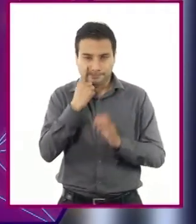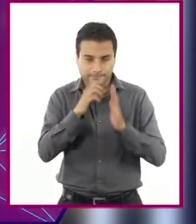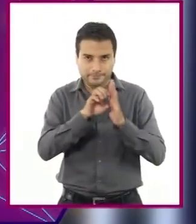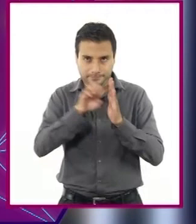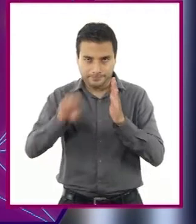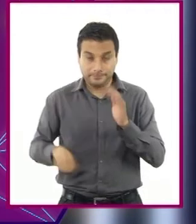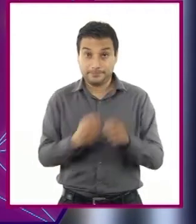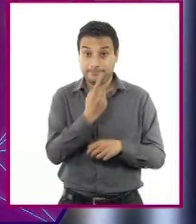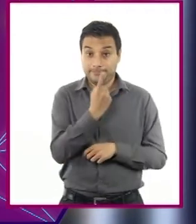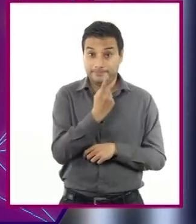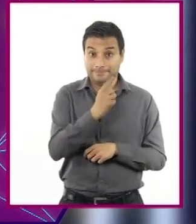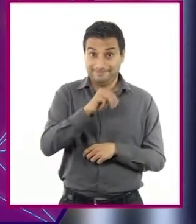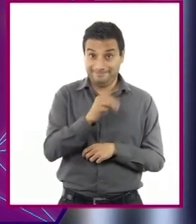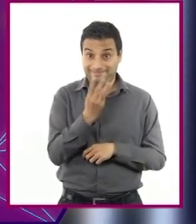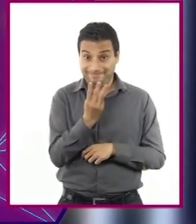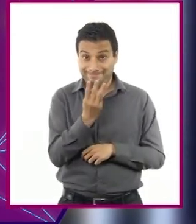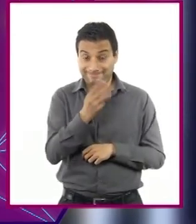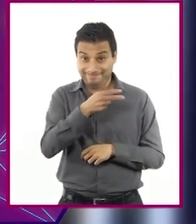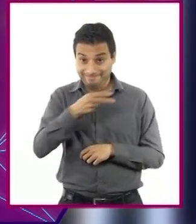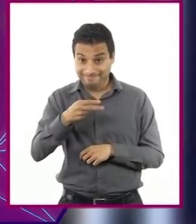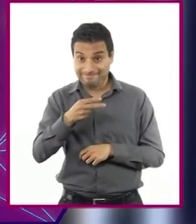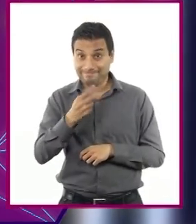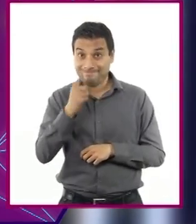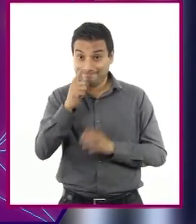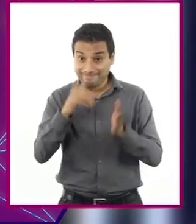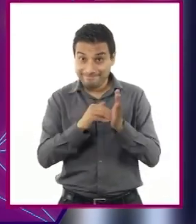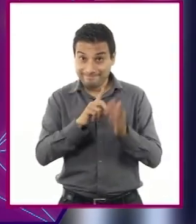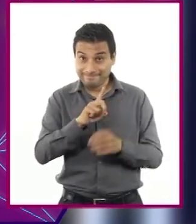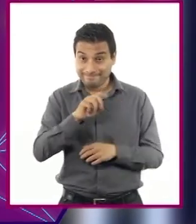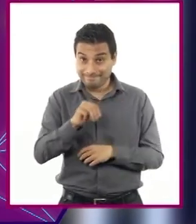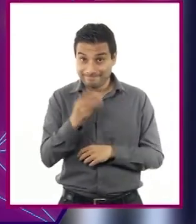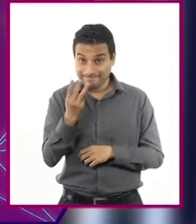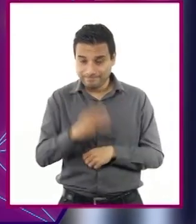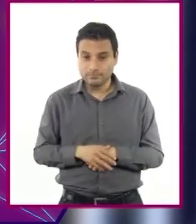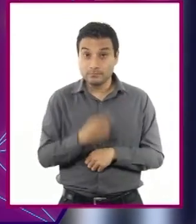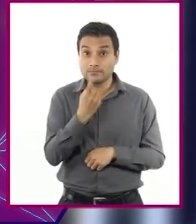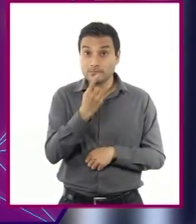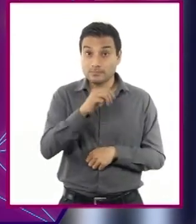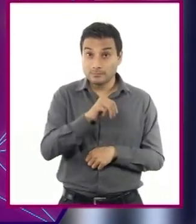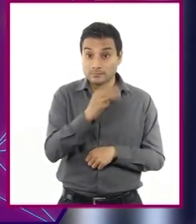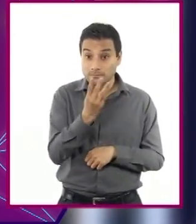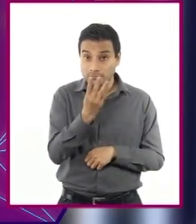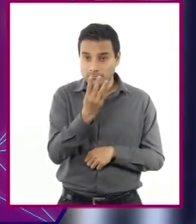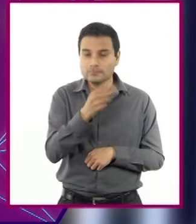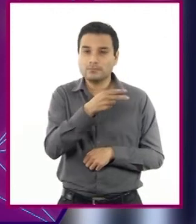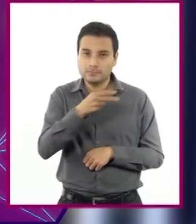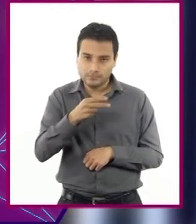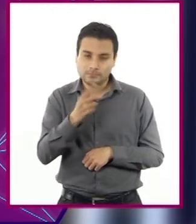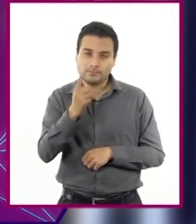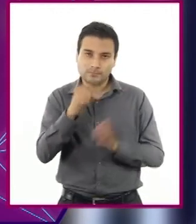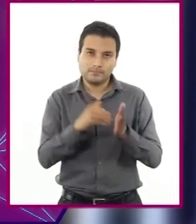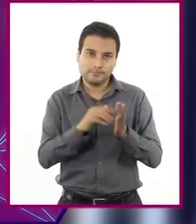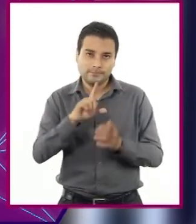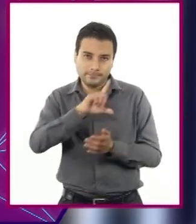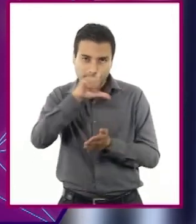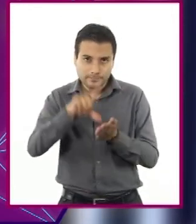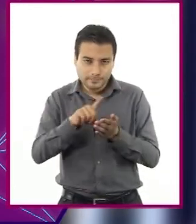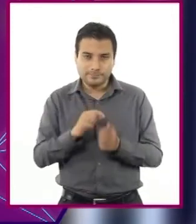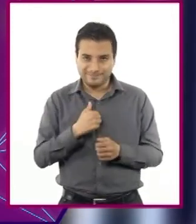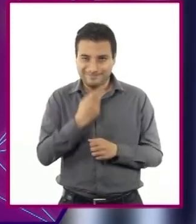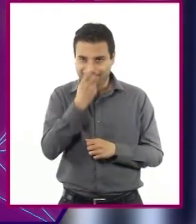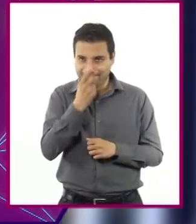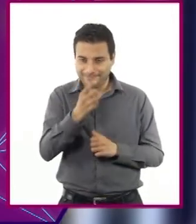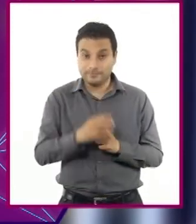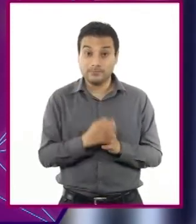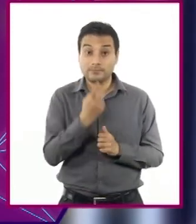cúbico caben 1000 decímetros cúbicos, entonces en 1 metro cúbico caben 1000 litros. Y como vimos, 1